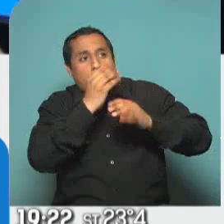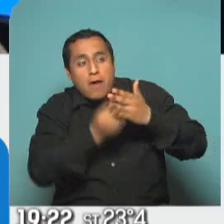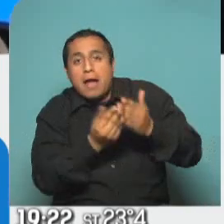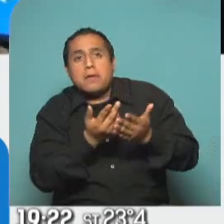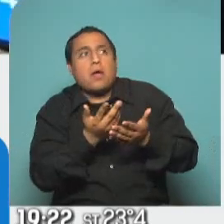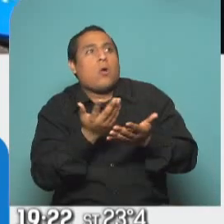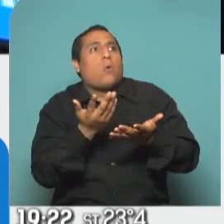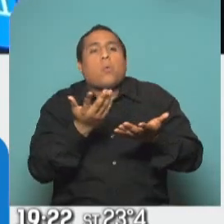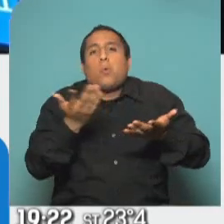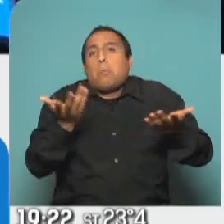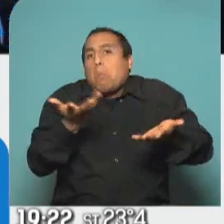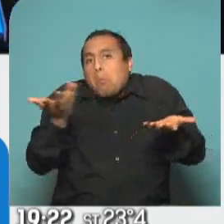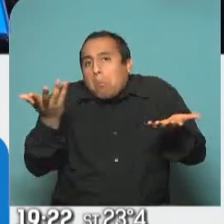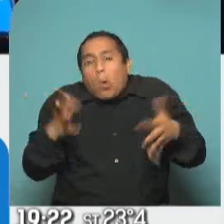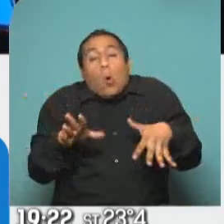sé,